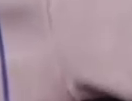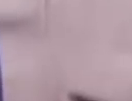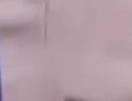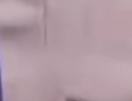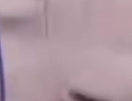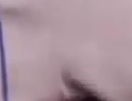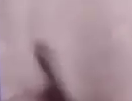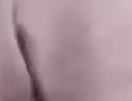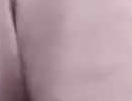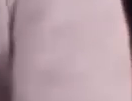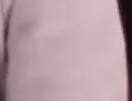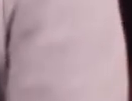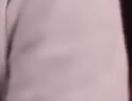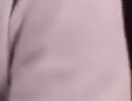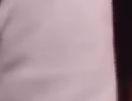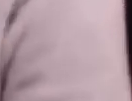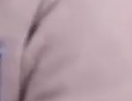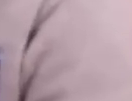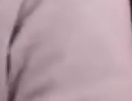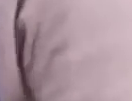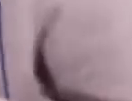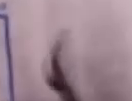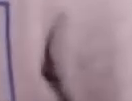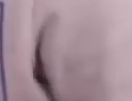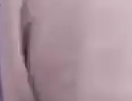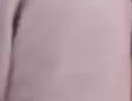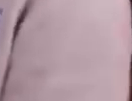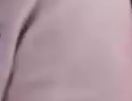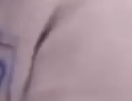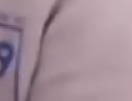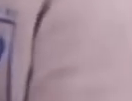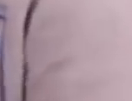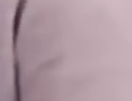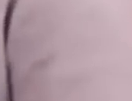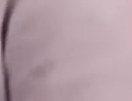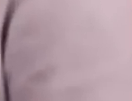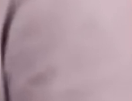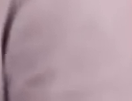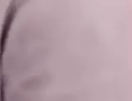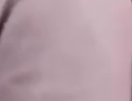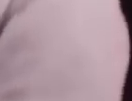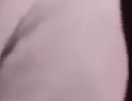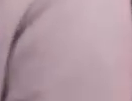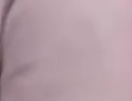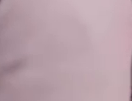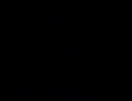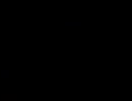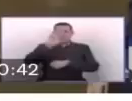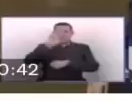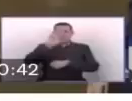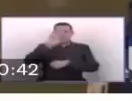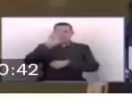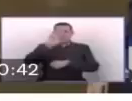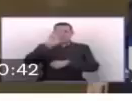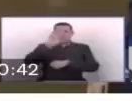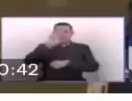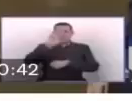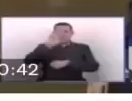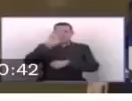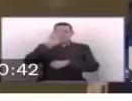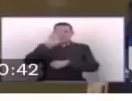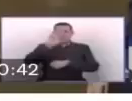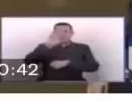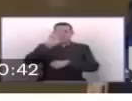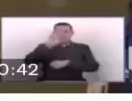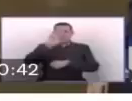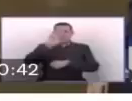Bien dicho, Arturo, claro que si tú demuestras quién manda, coño, sácate el miembro y ponlo aquí encima de la mesa y pártela. Y el presidente de la